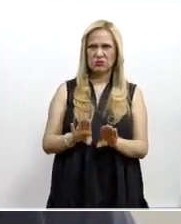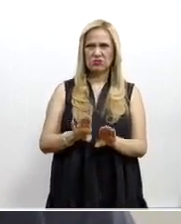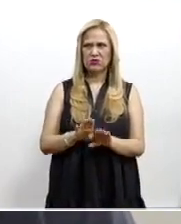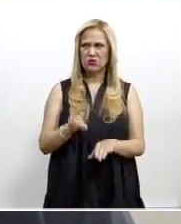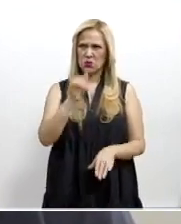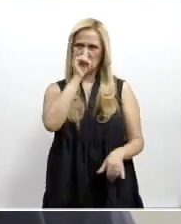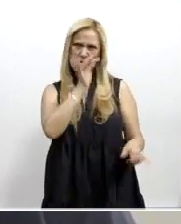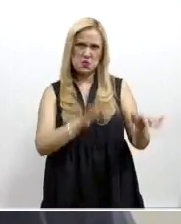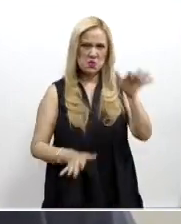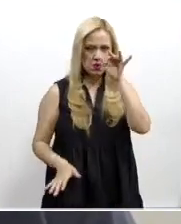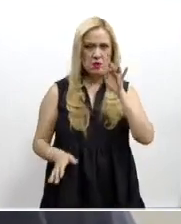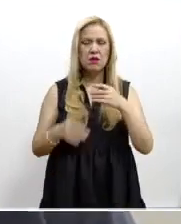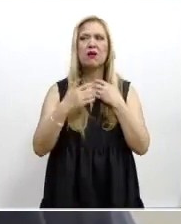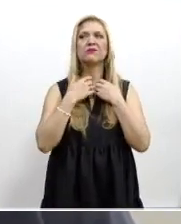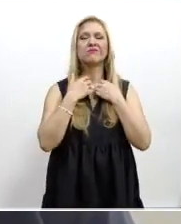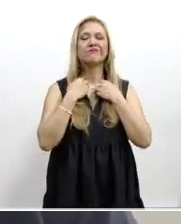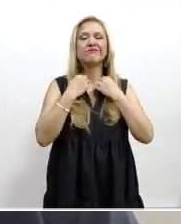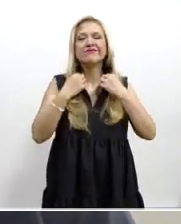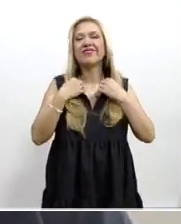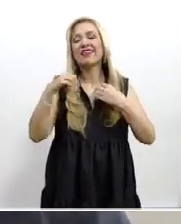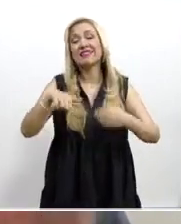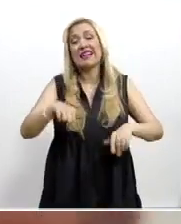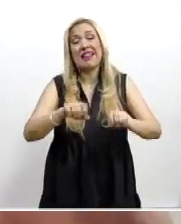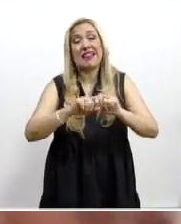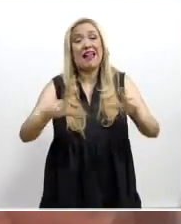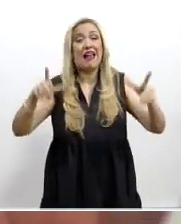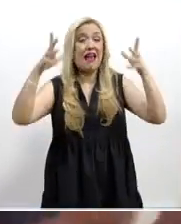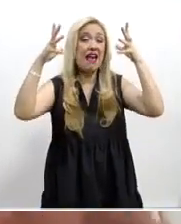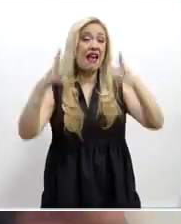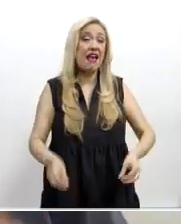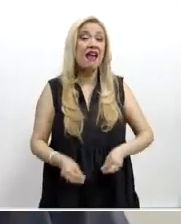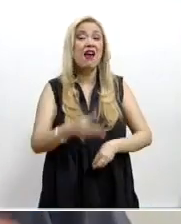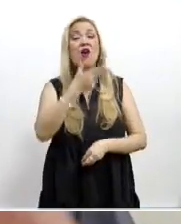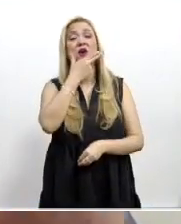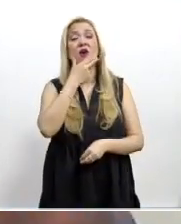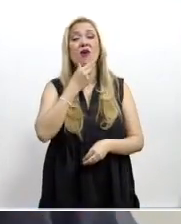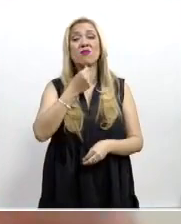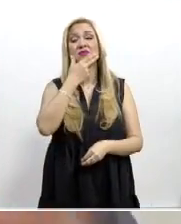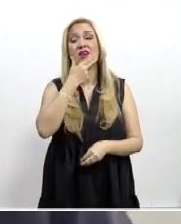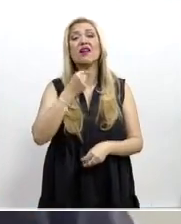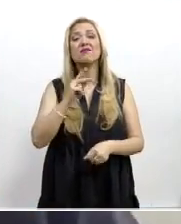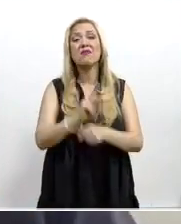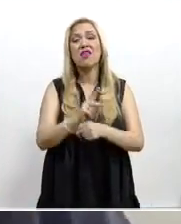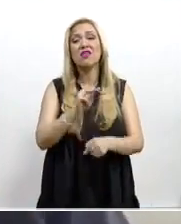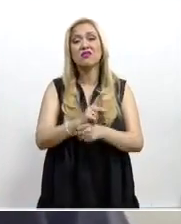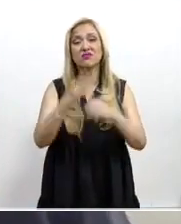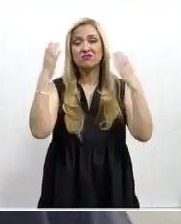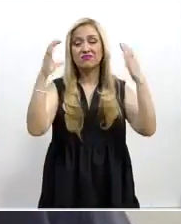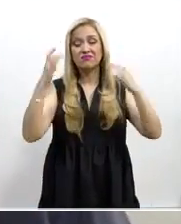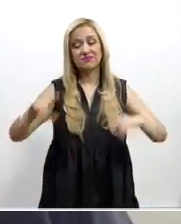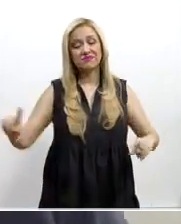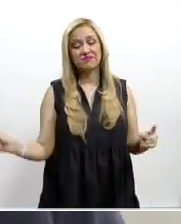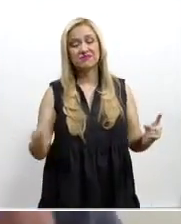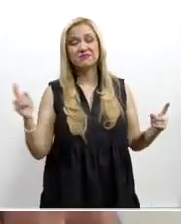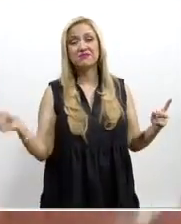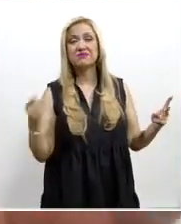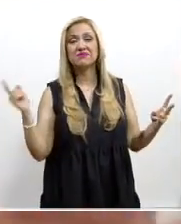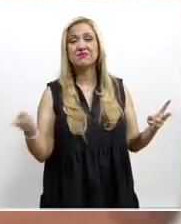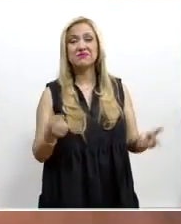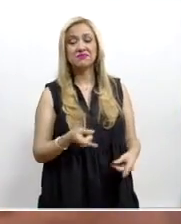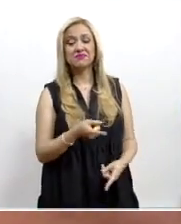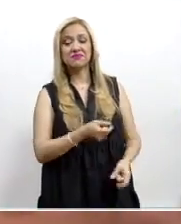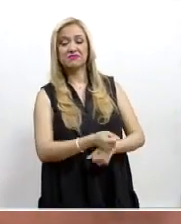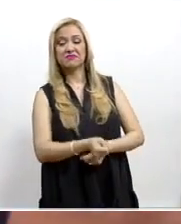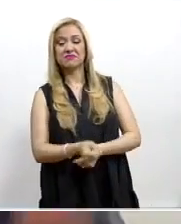se caracterizan por la producción de proxenetas, ¿no? Entonces, esas masculinidades violentas que se reproducen y se sofistican me lleva